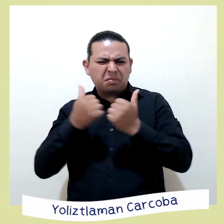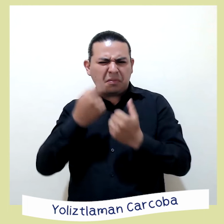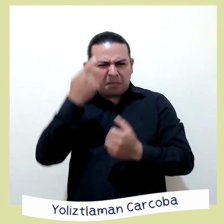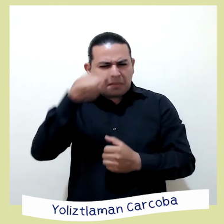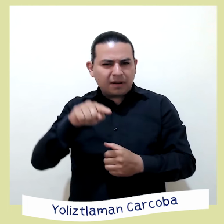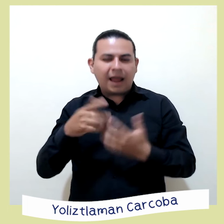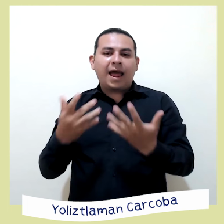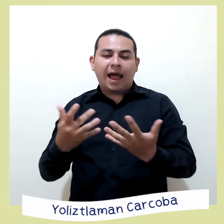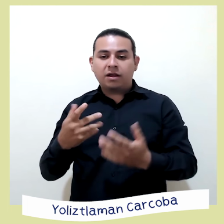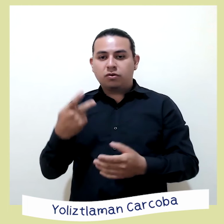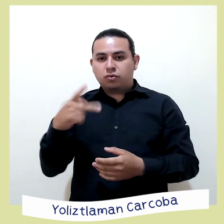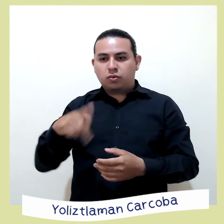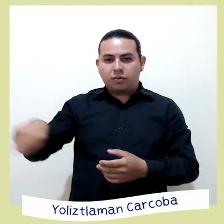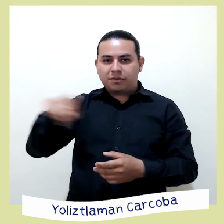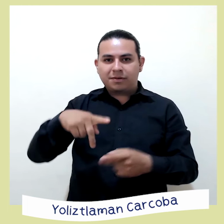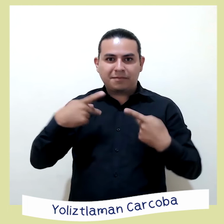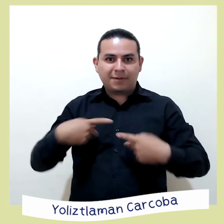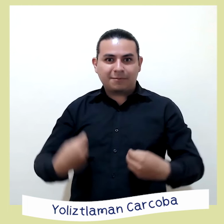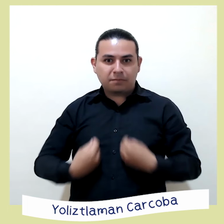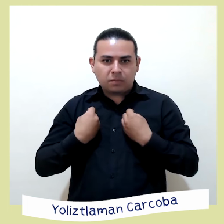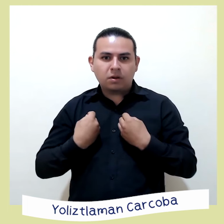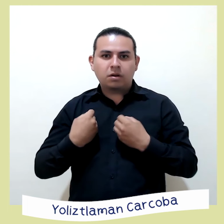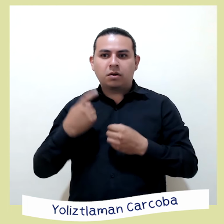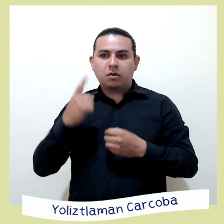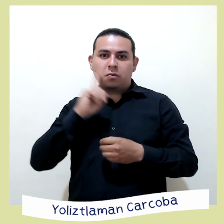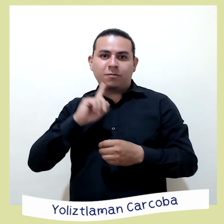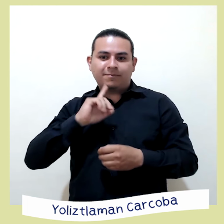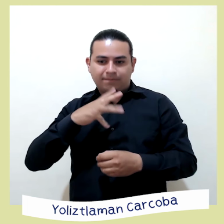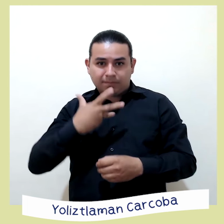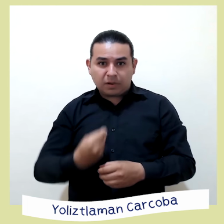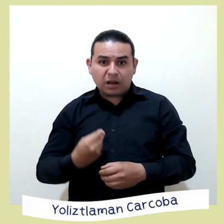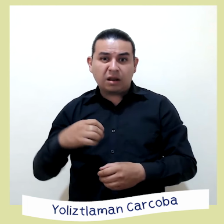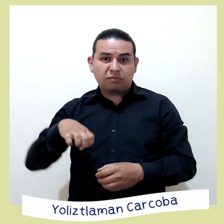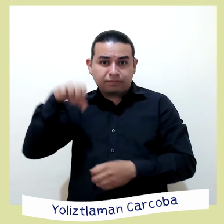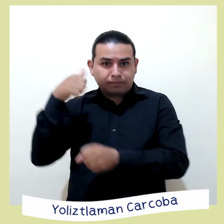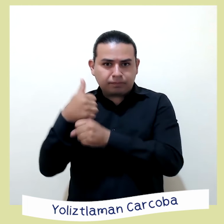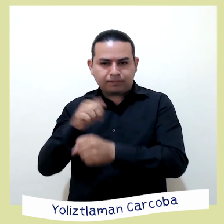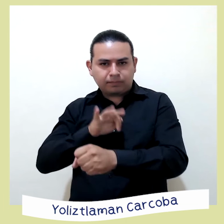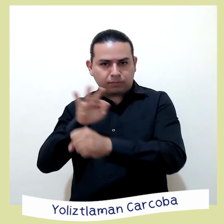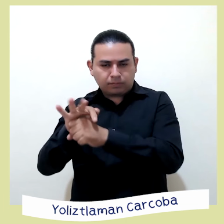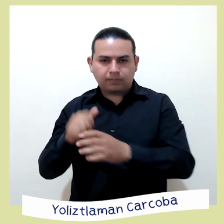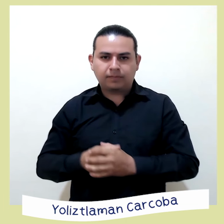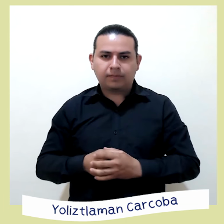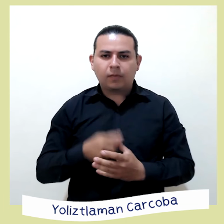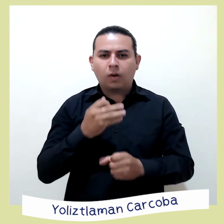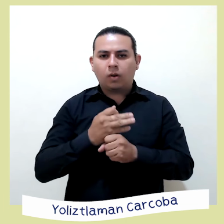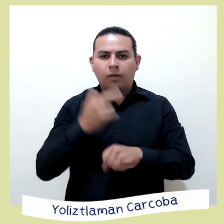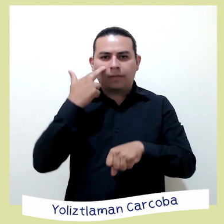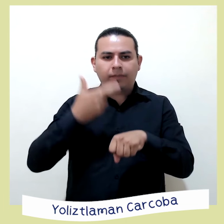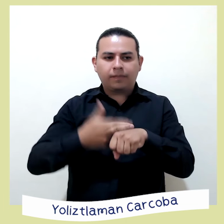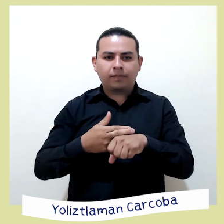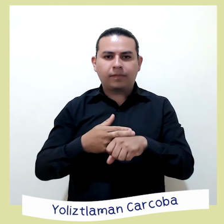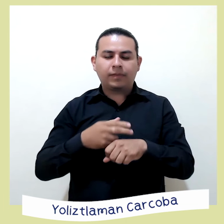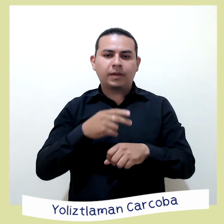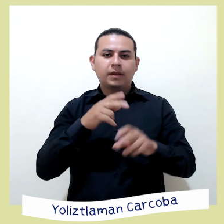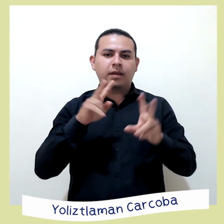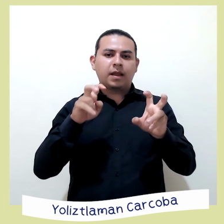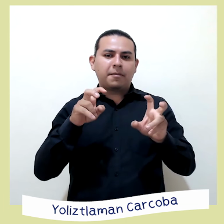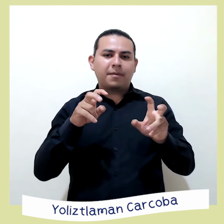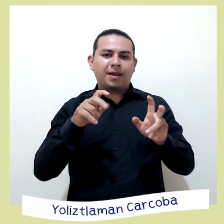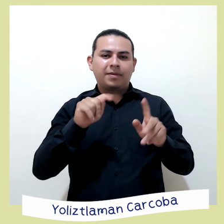comercio ambulante. Es fundadora y directora de Deuda Histórica AC, una asociación